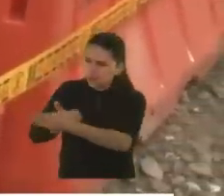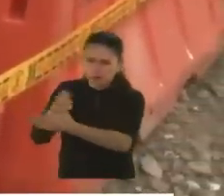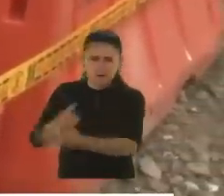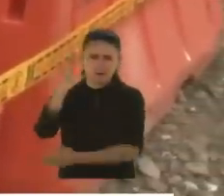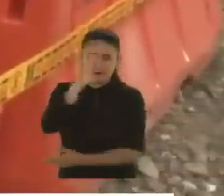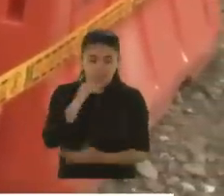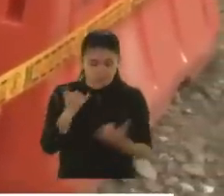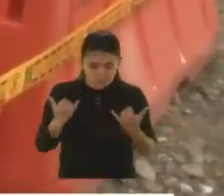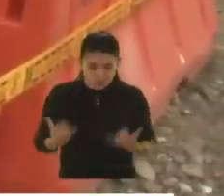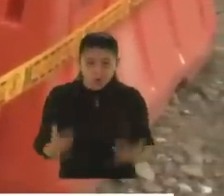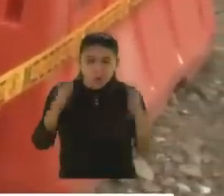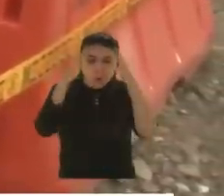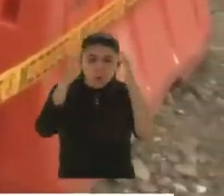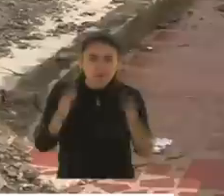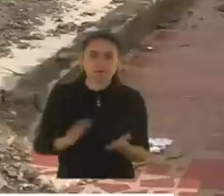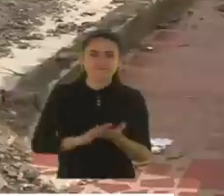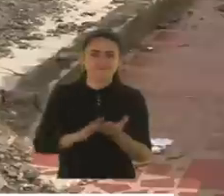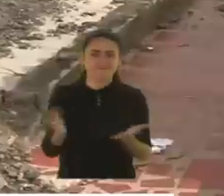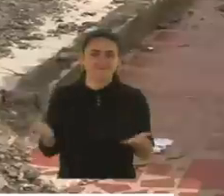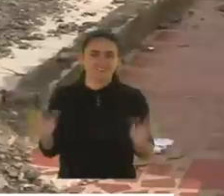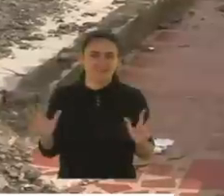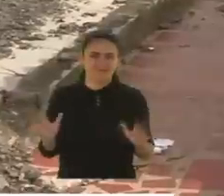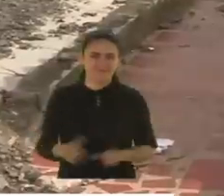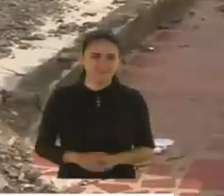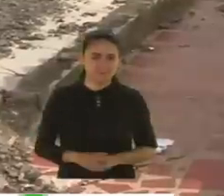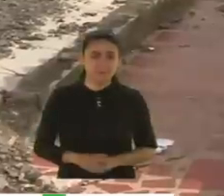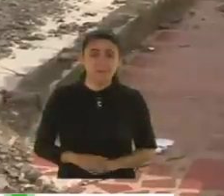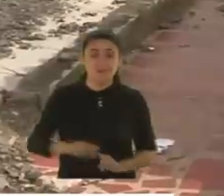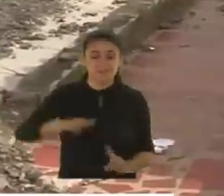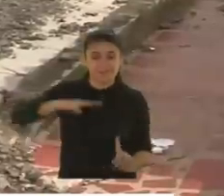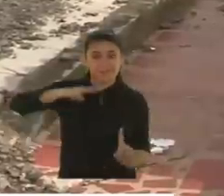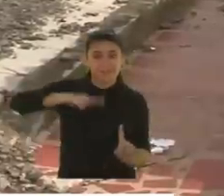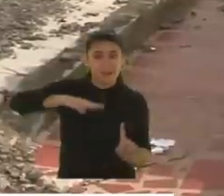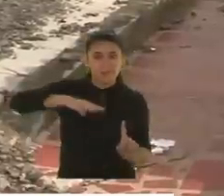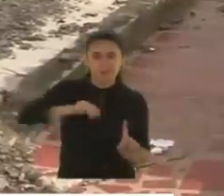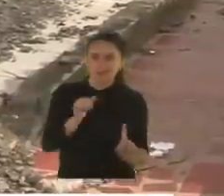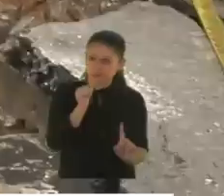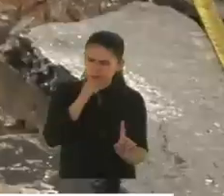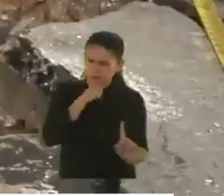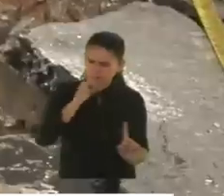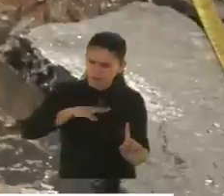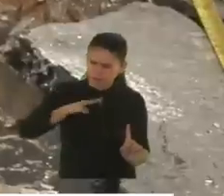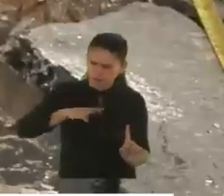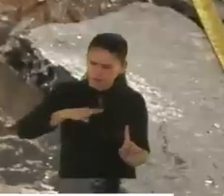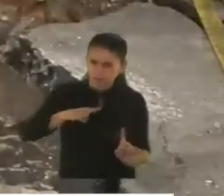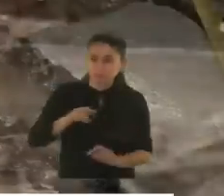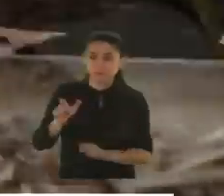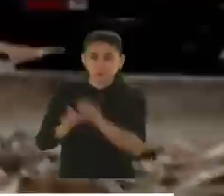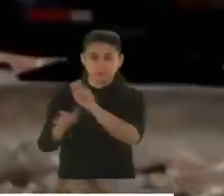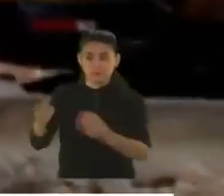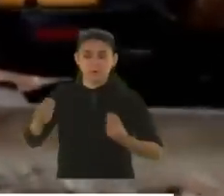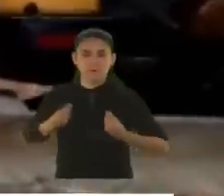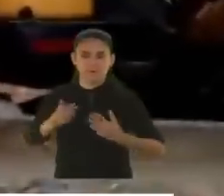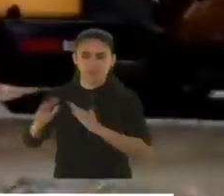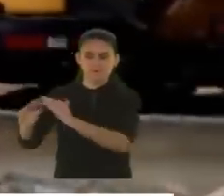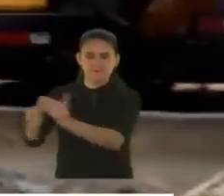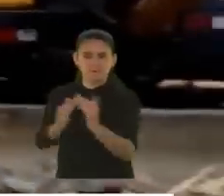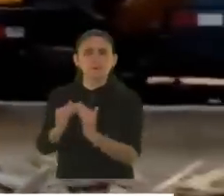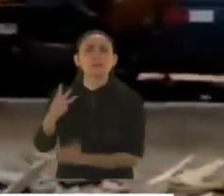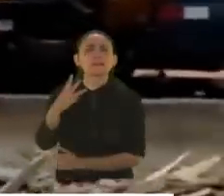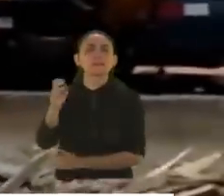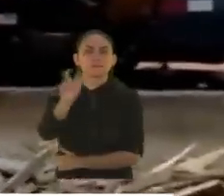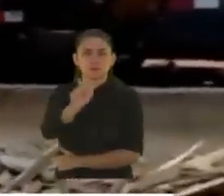noticia es que ya hay vía. 3 meses tuvieron que pasar para que los 300 habitantes de la vereda El Patio en